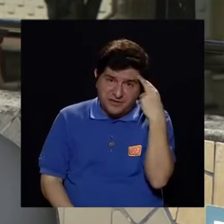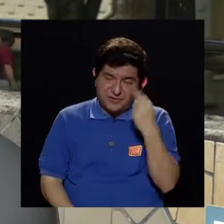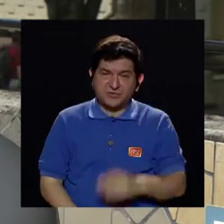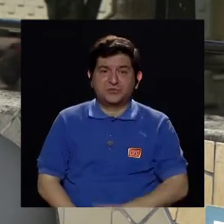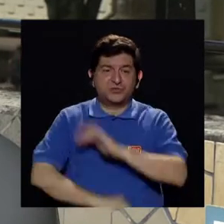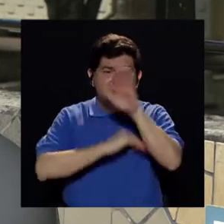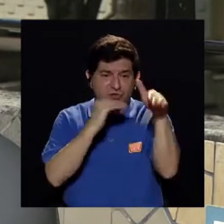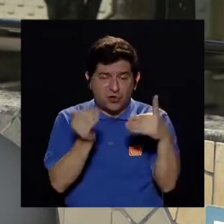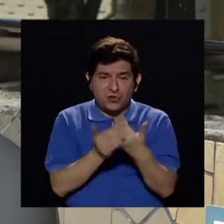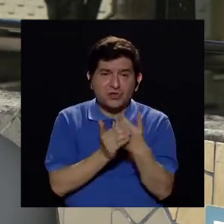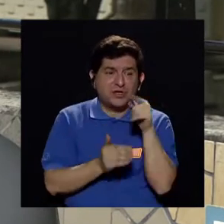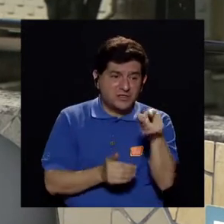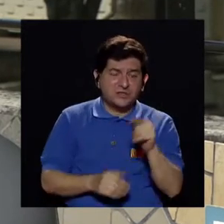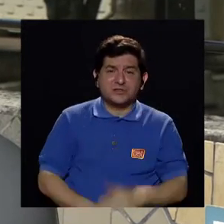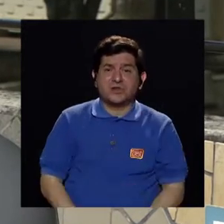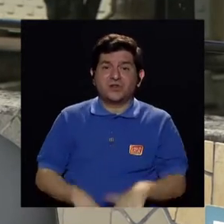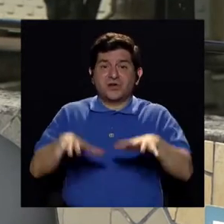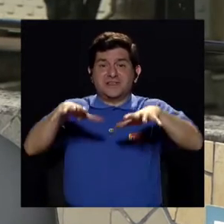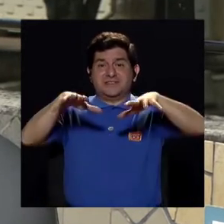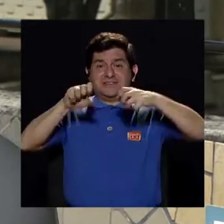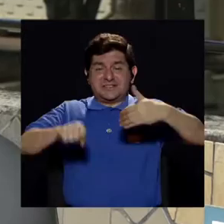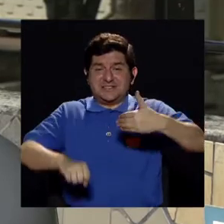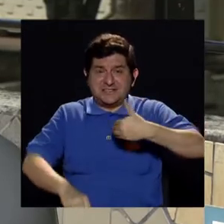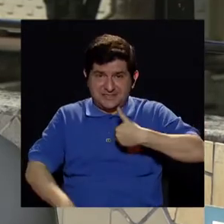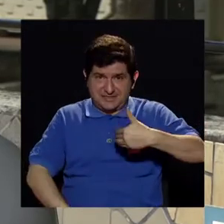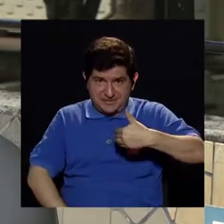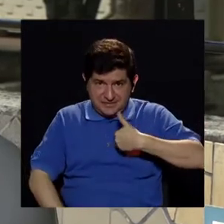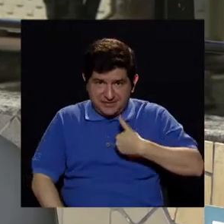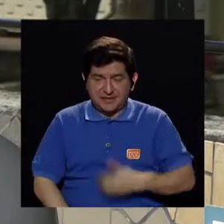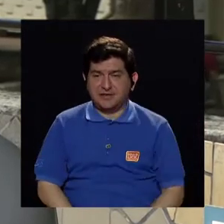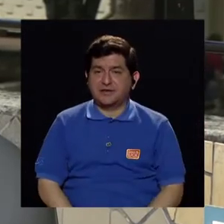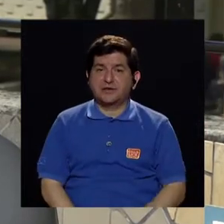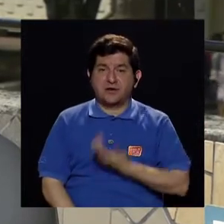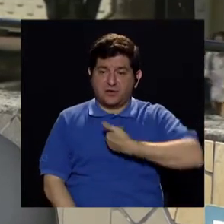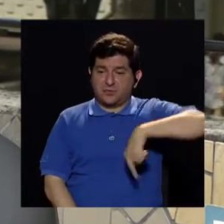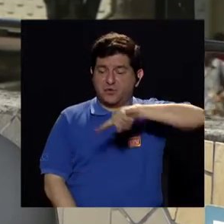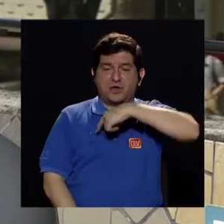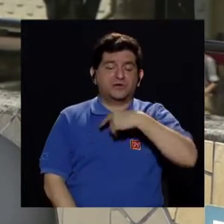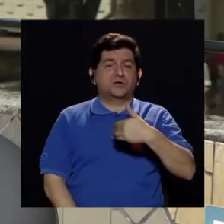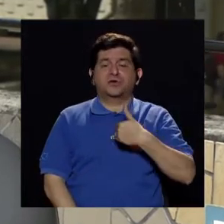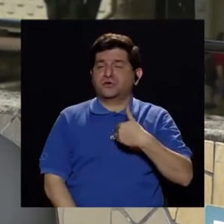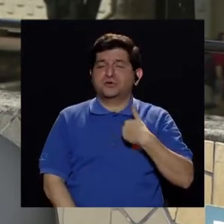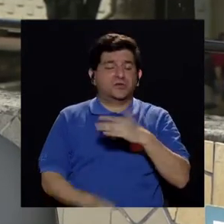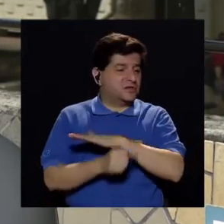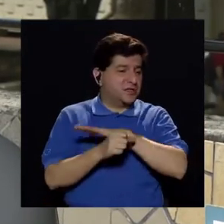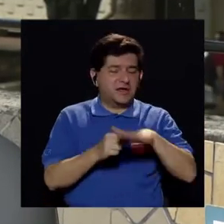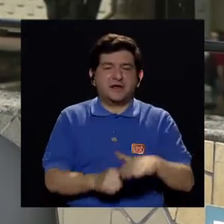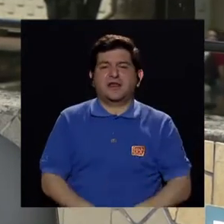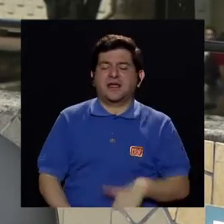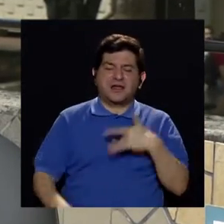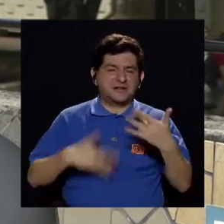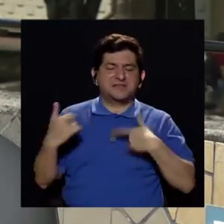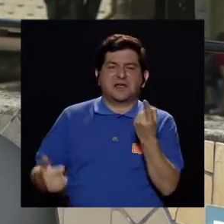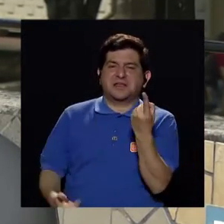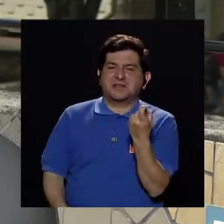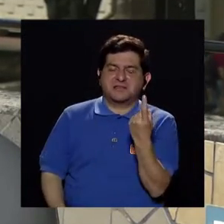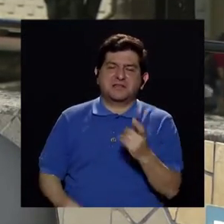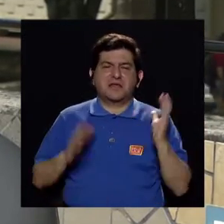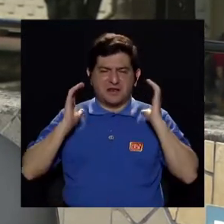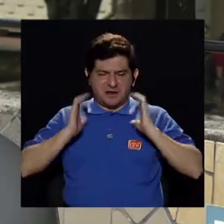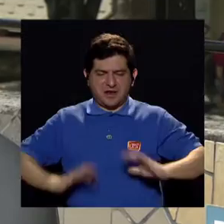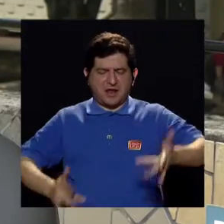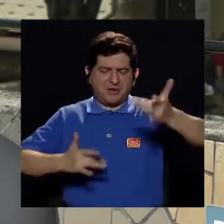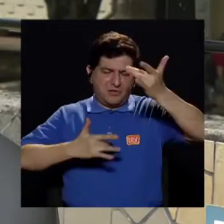a causa de todo este estrés que vivimos porque no tenemos suficiente, porque nos sentimos en escasez, el cuerpo